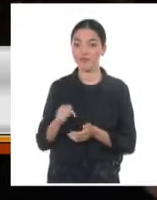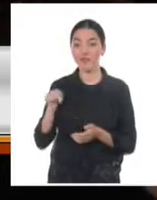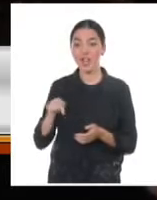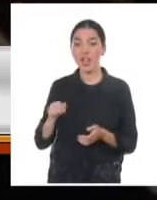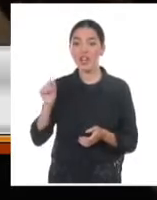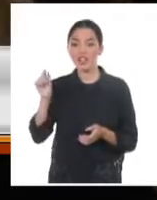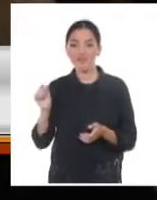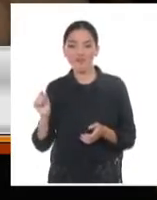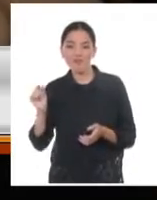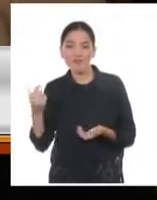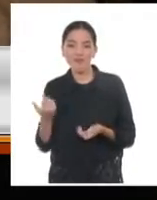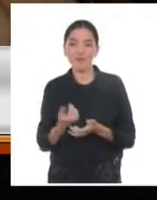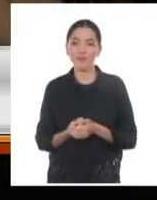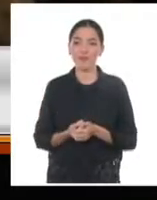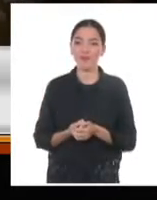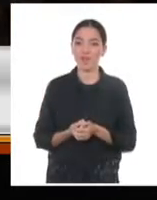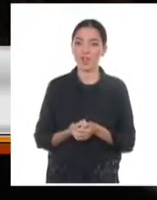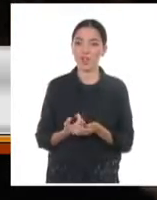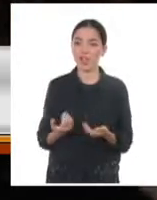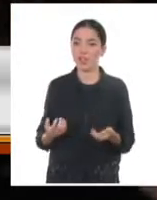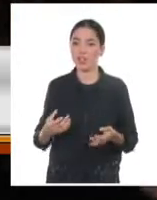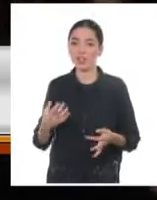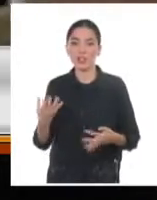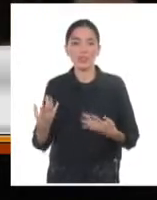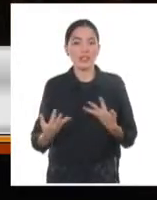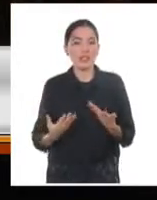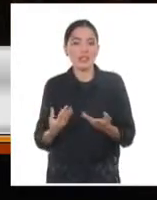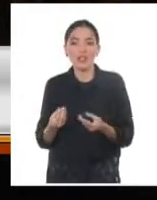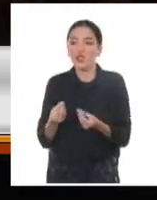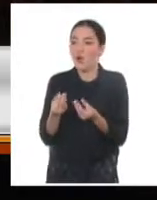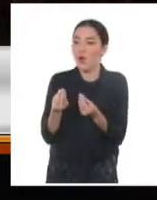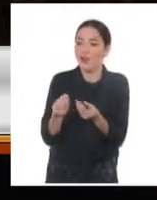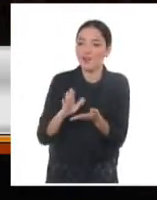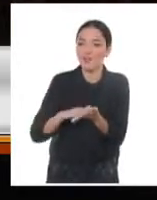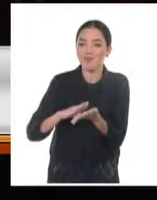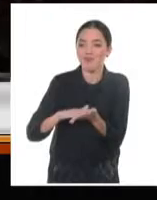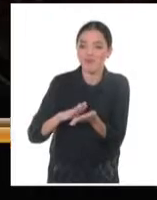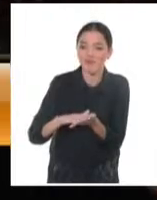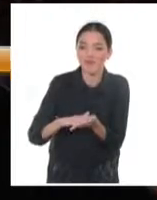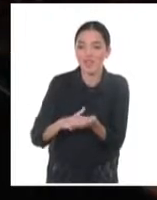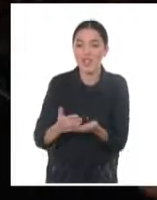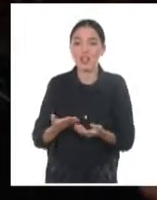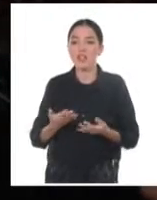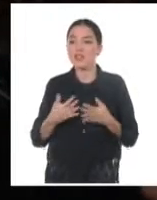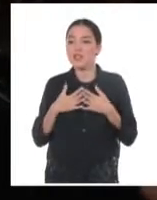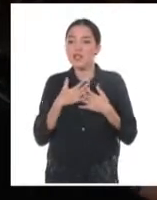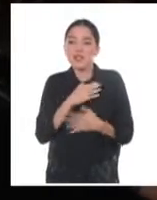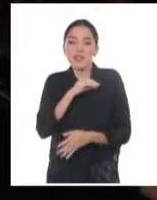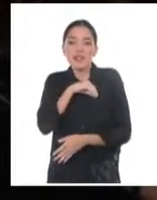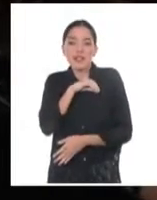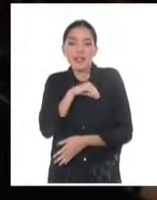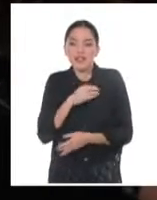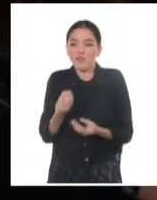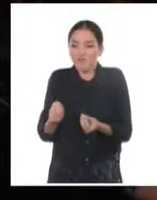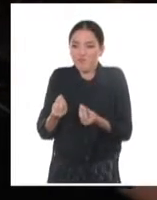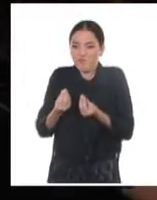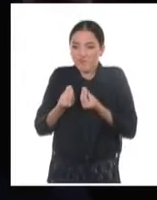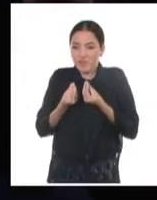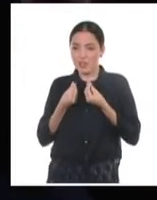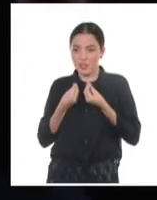interpretarla pueda tocarla, ¿no? Y sentirla cerca, porque al final es la obra de todos los que la